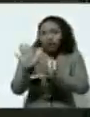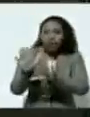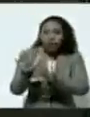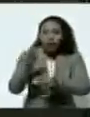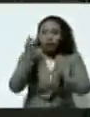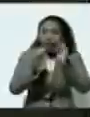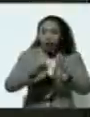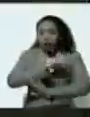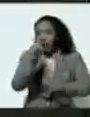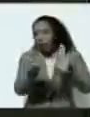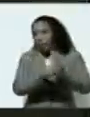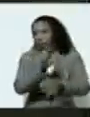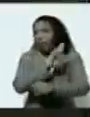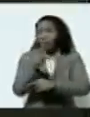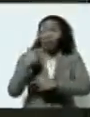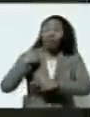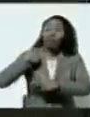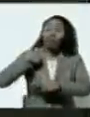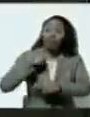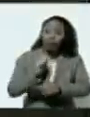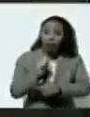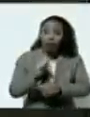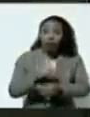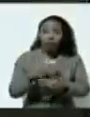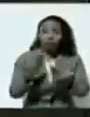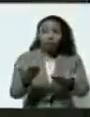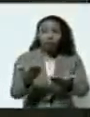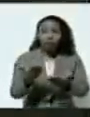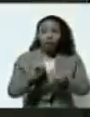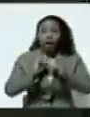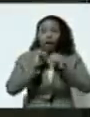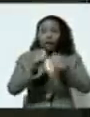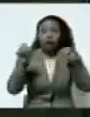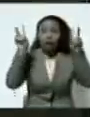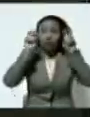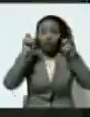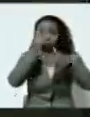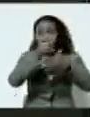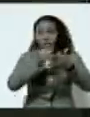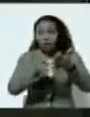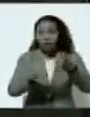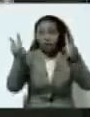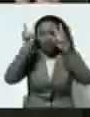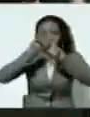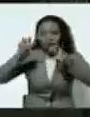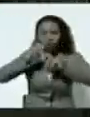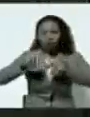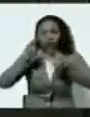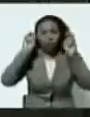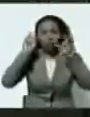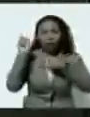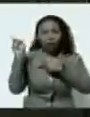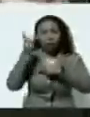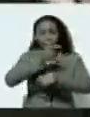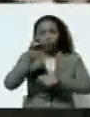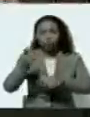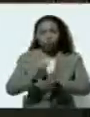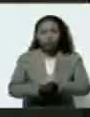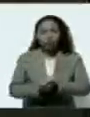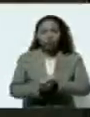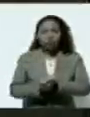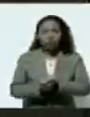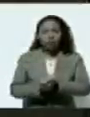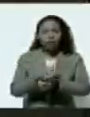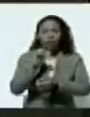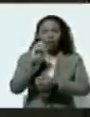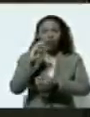General de la República tiene que iniciar una nueva línea de investigación respecto a esta gente. A Somaza, por